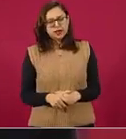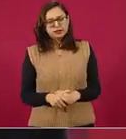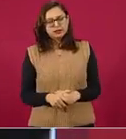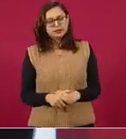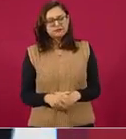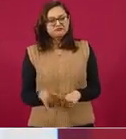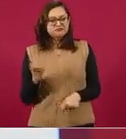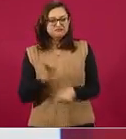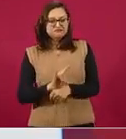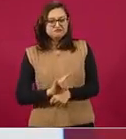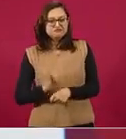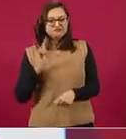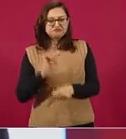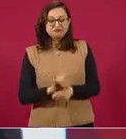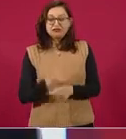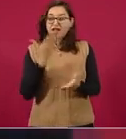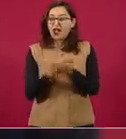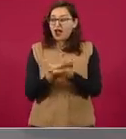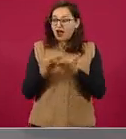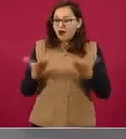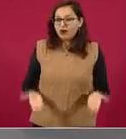Y ahora, pues ya